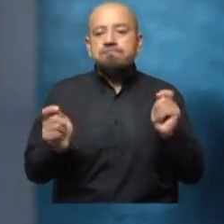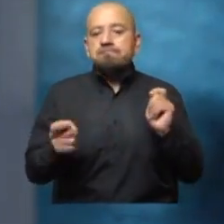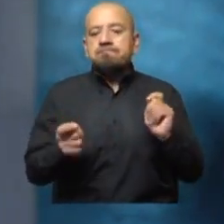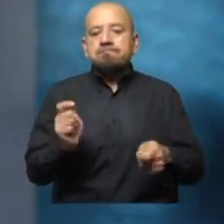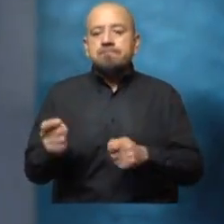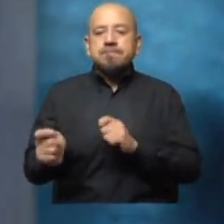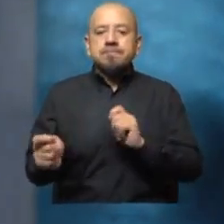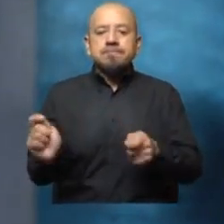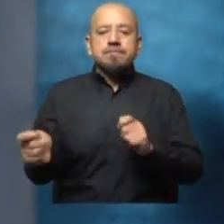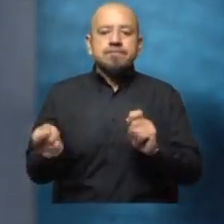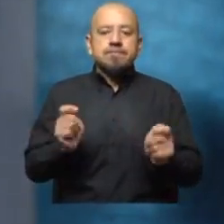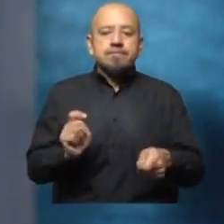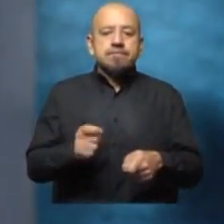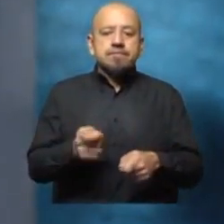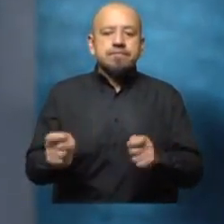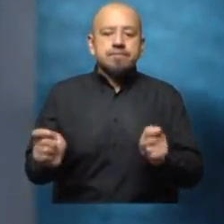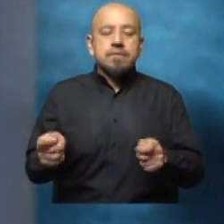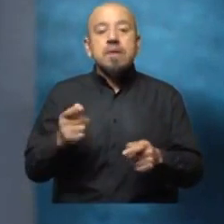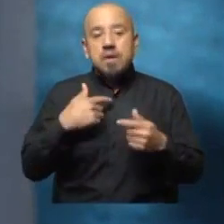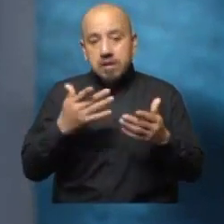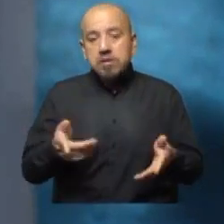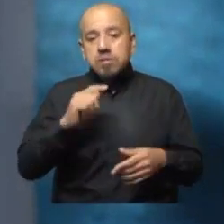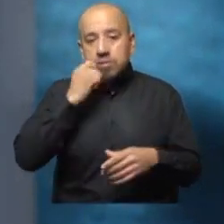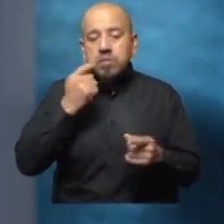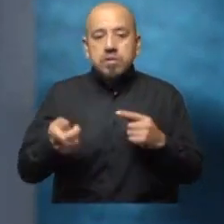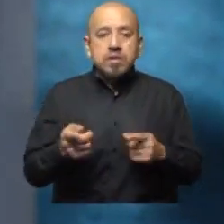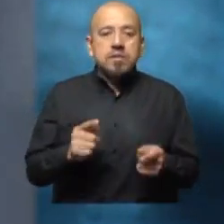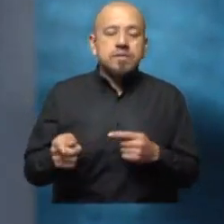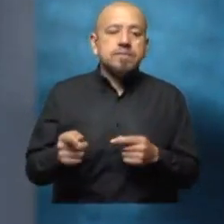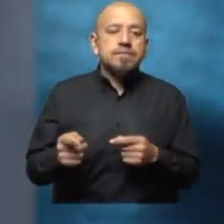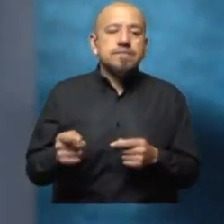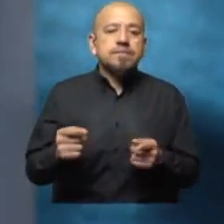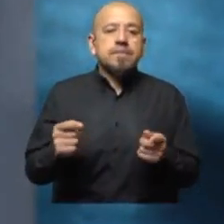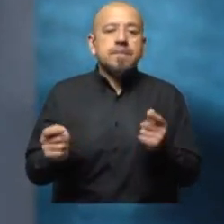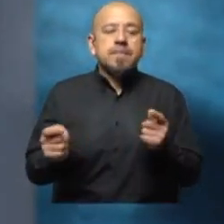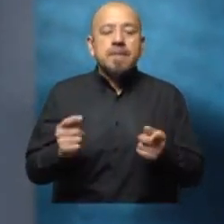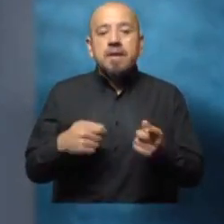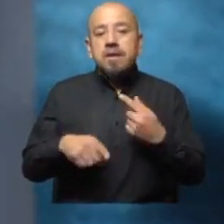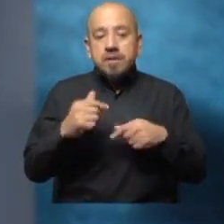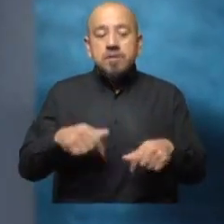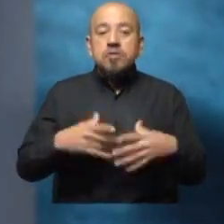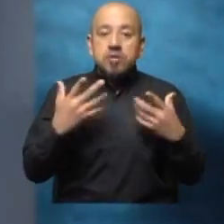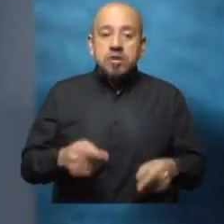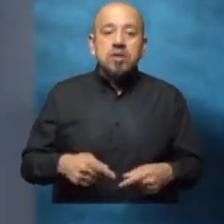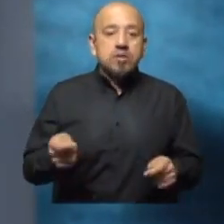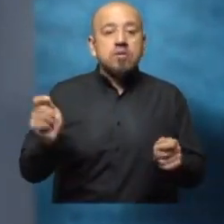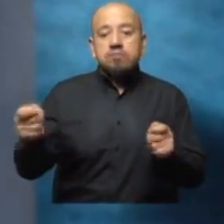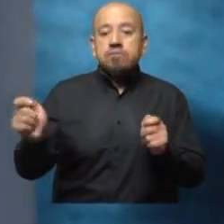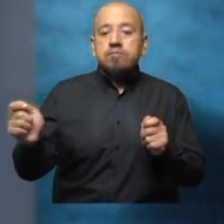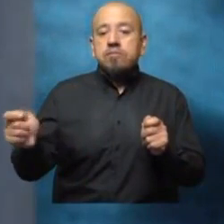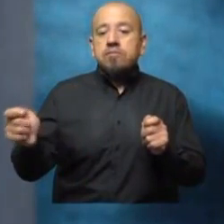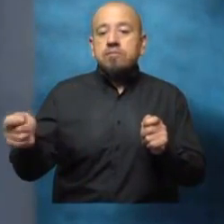casa pero me encanta entonces para mí es un desafío en algún momento quiero poder tocar la batería en vivo porque puedo cantar y tocar